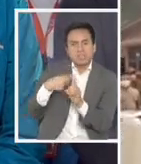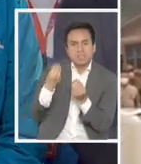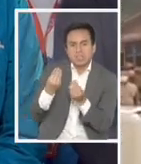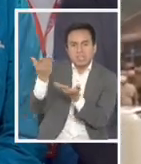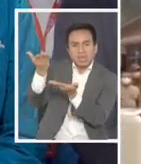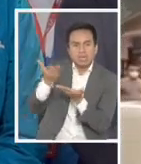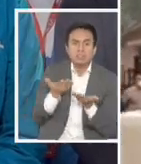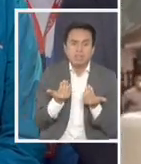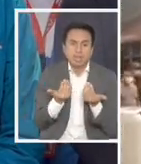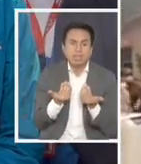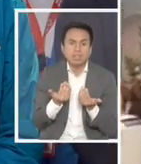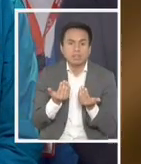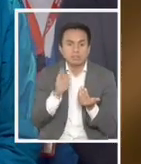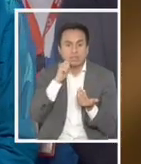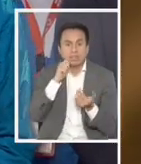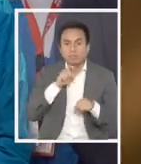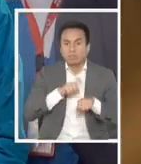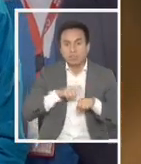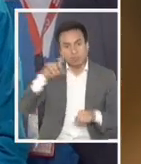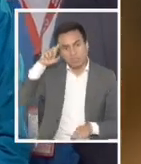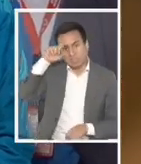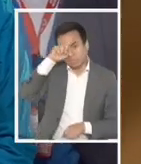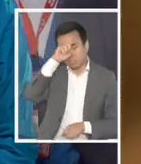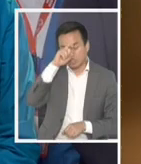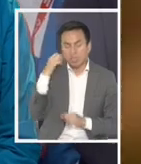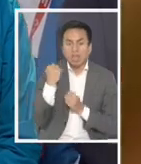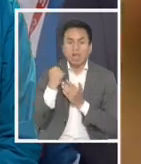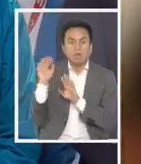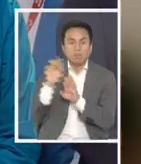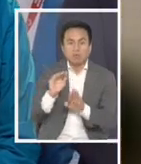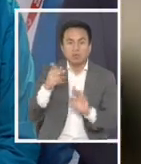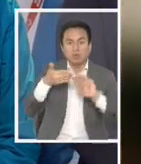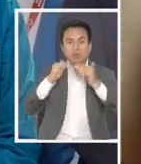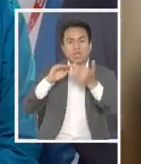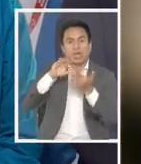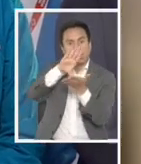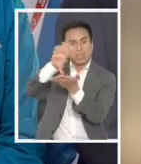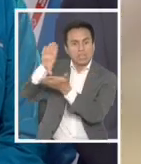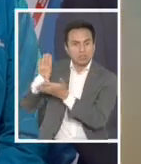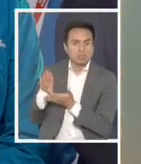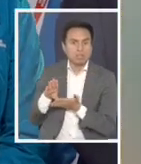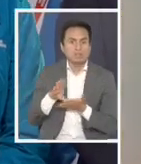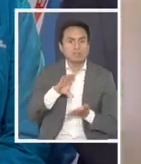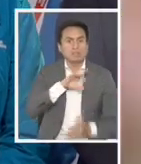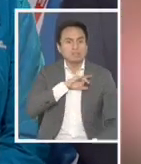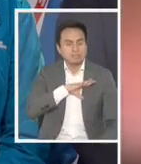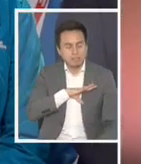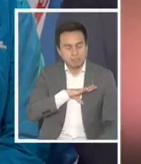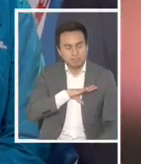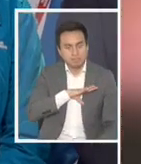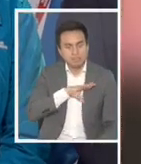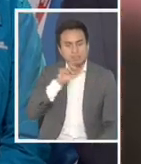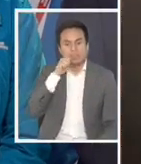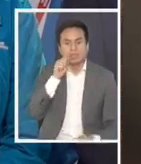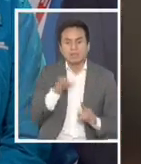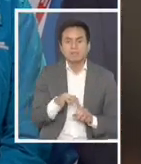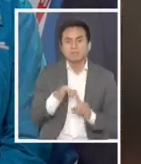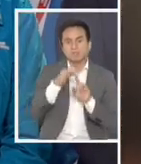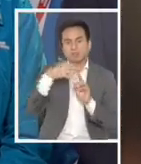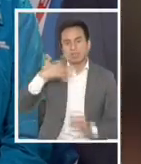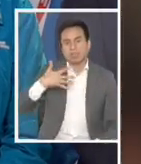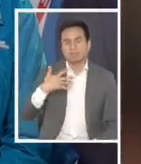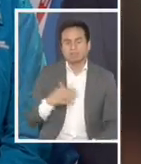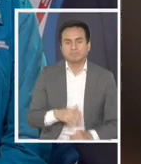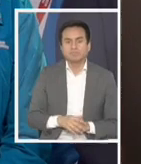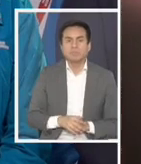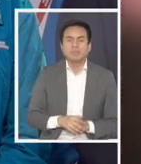necesarias las requerimos hasta un momento muy difícil y por lo tanto el apoyo de la comunidad internacional para nuestro país es prioritario y